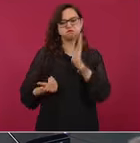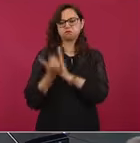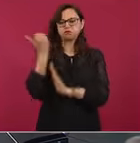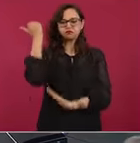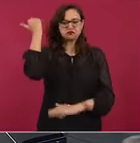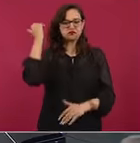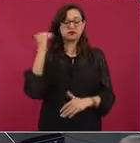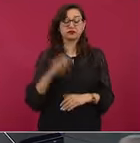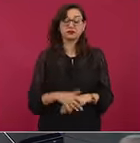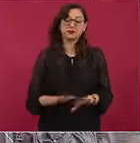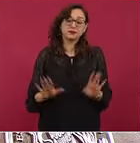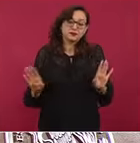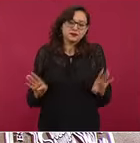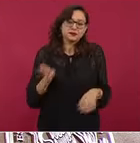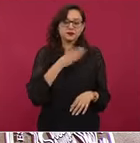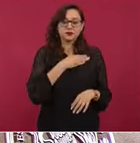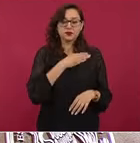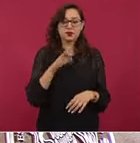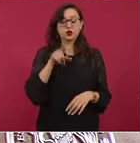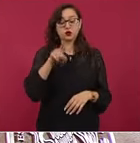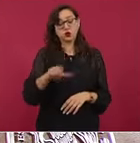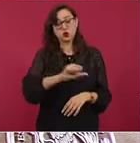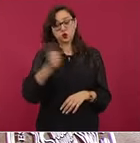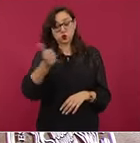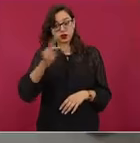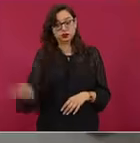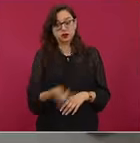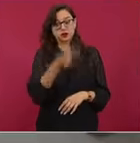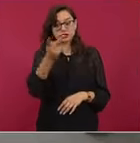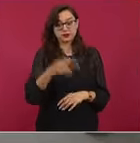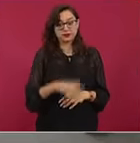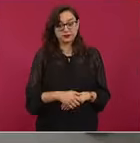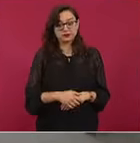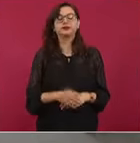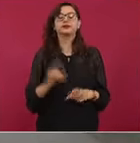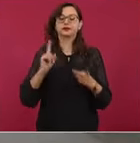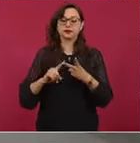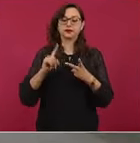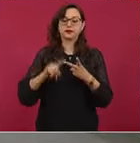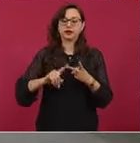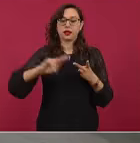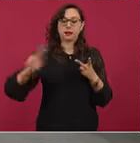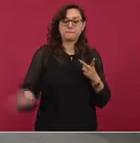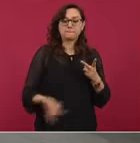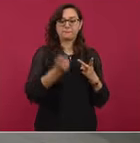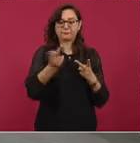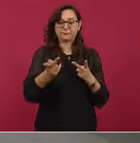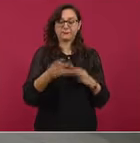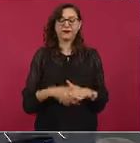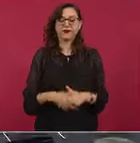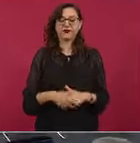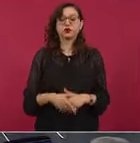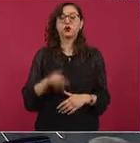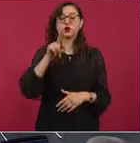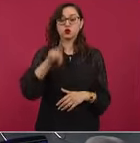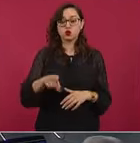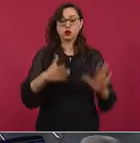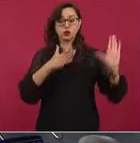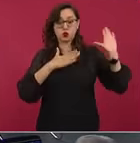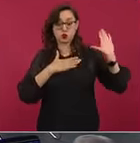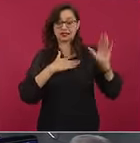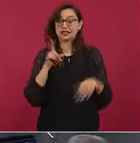Pero bueno, no sé si tengas otra pregunta. Sí, tengo una segunda pregunta. Compromiso 90 de 100 que usted hizo